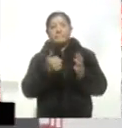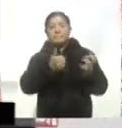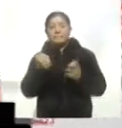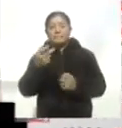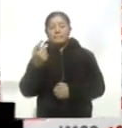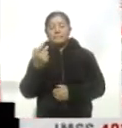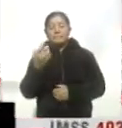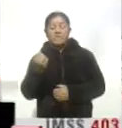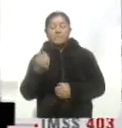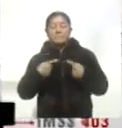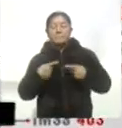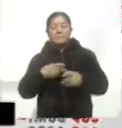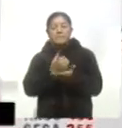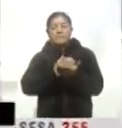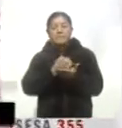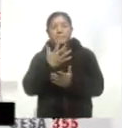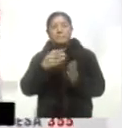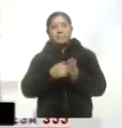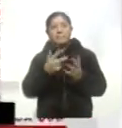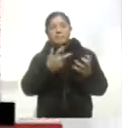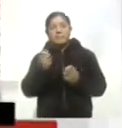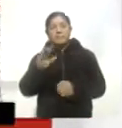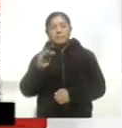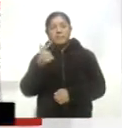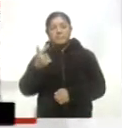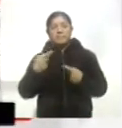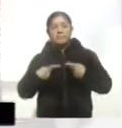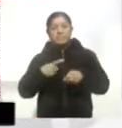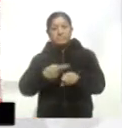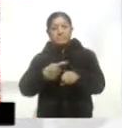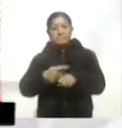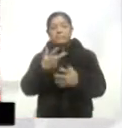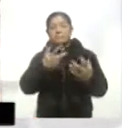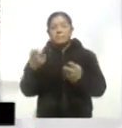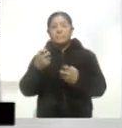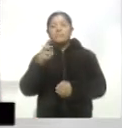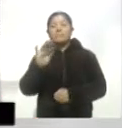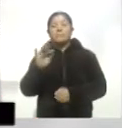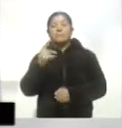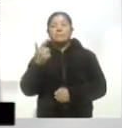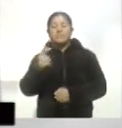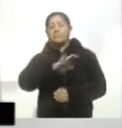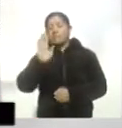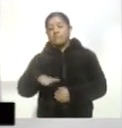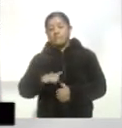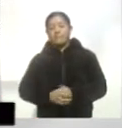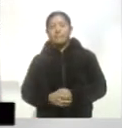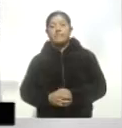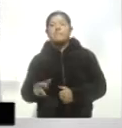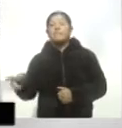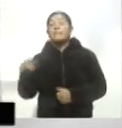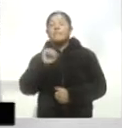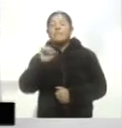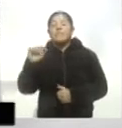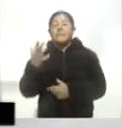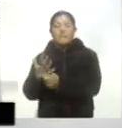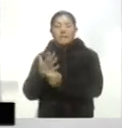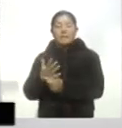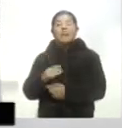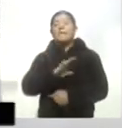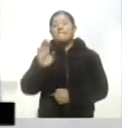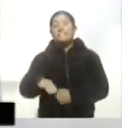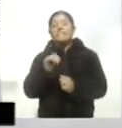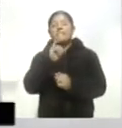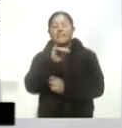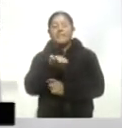recuperadas, 5.847 casos positivos y 897 fallecimientos. La dependencia informó que las defunciones se registraron en el